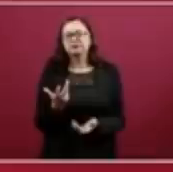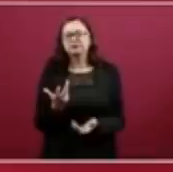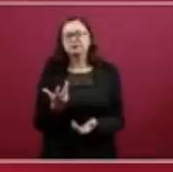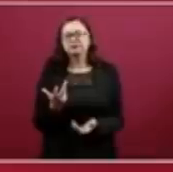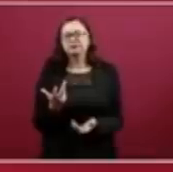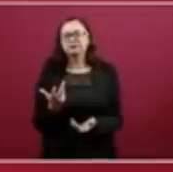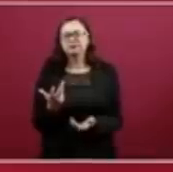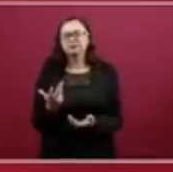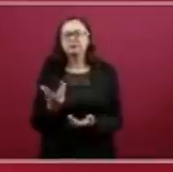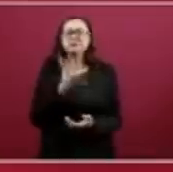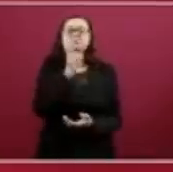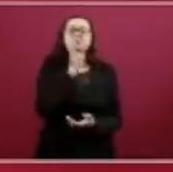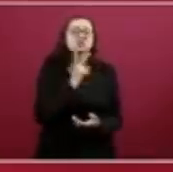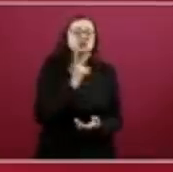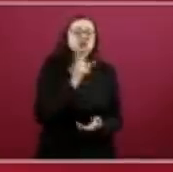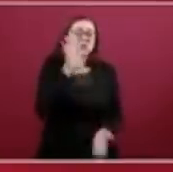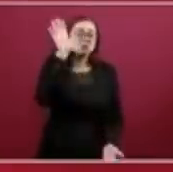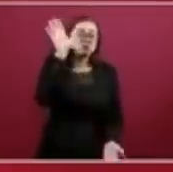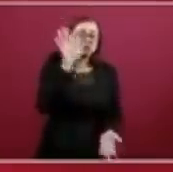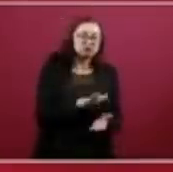Menos producción de petróleo,